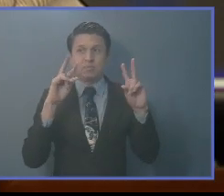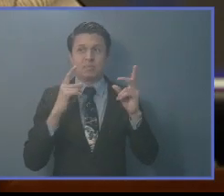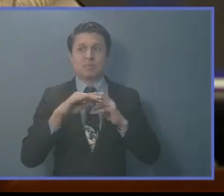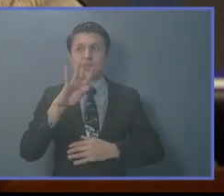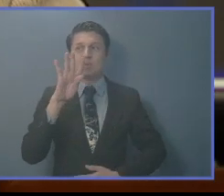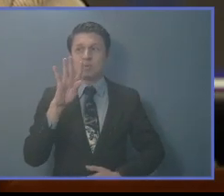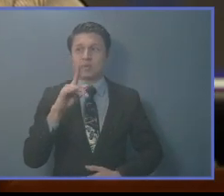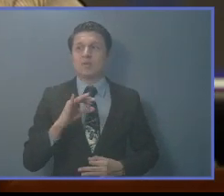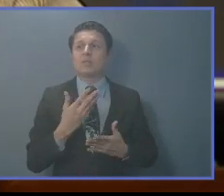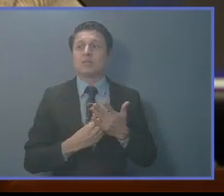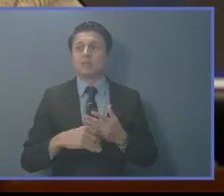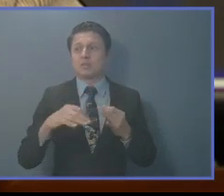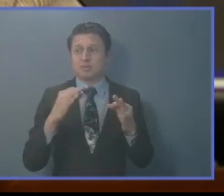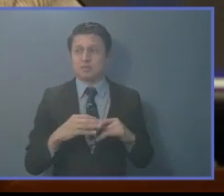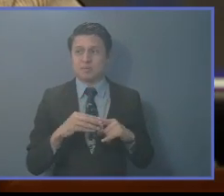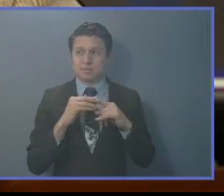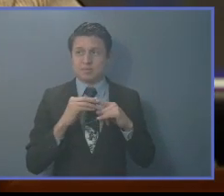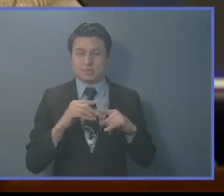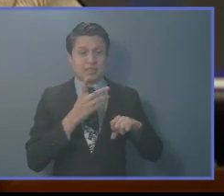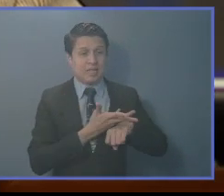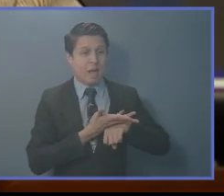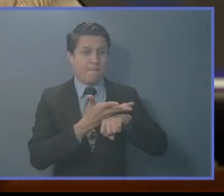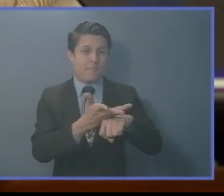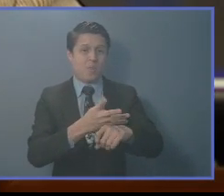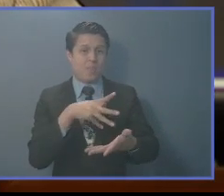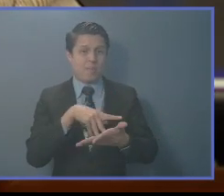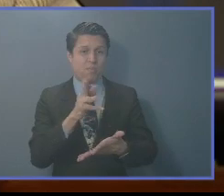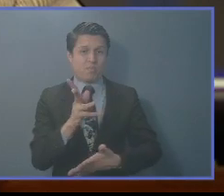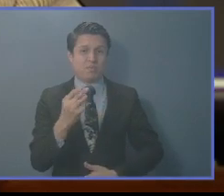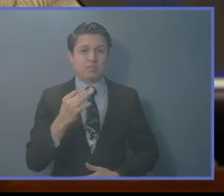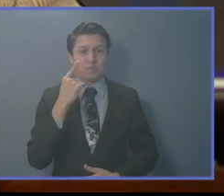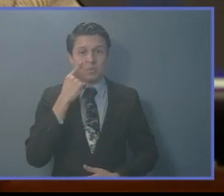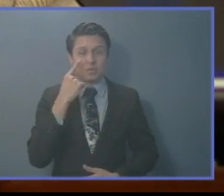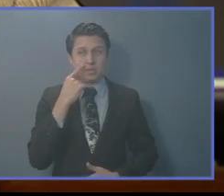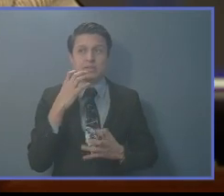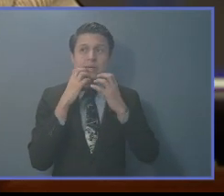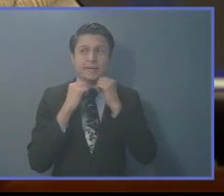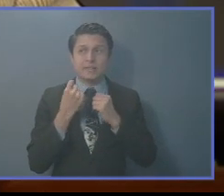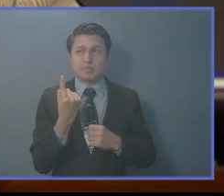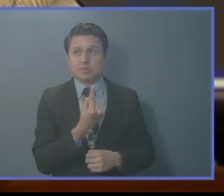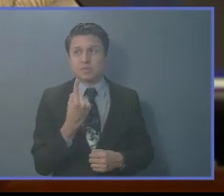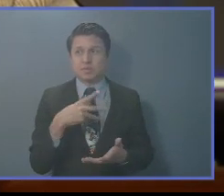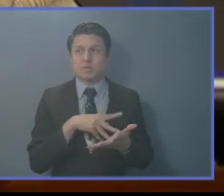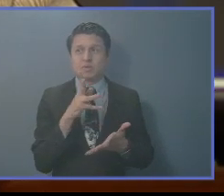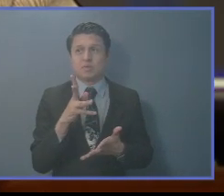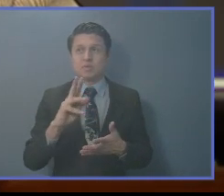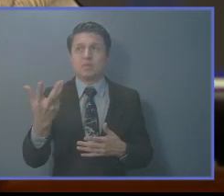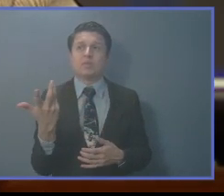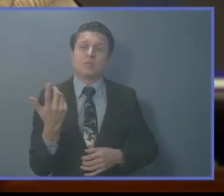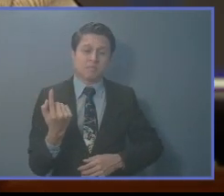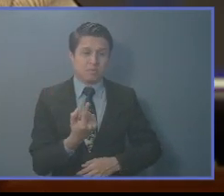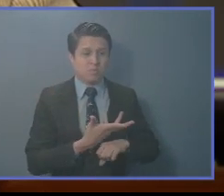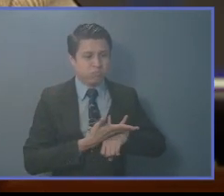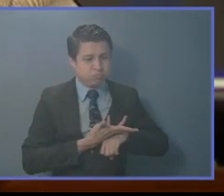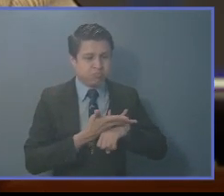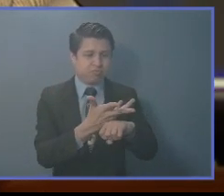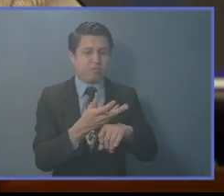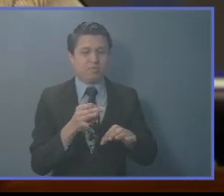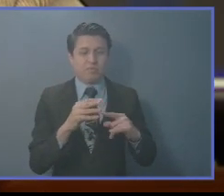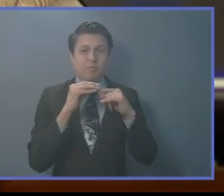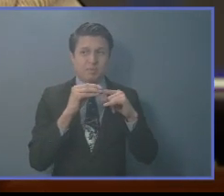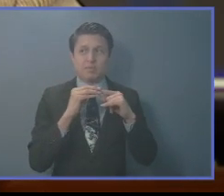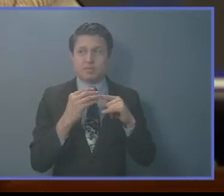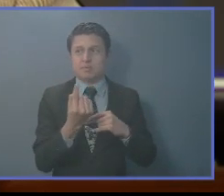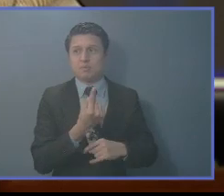4. Medidas especiales para el transporte público de pasajeros, incluyendo transporte colectivo de pasajeros, transporte masivo de pasajeros y transporte especial